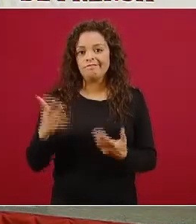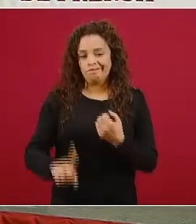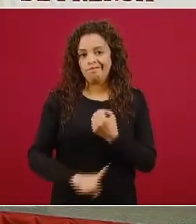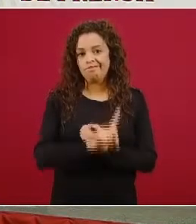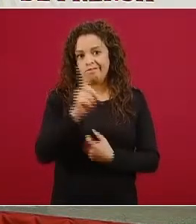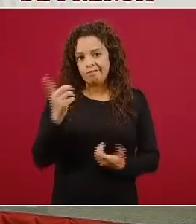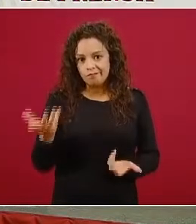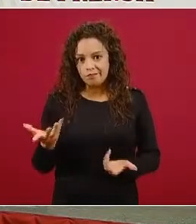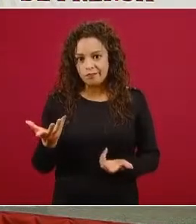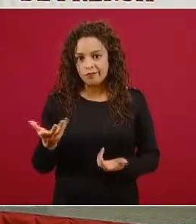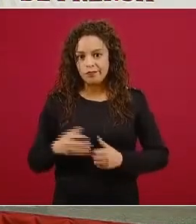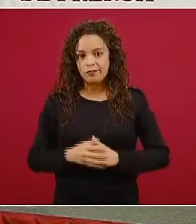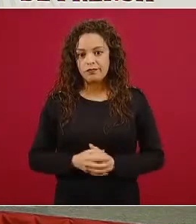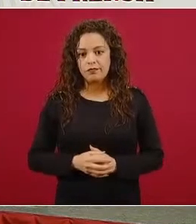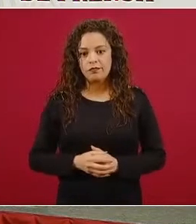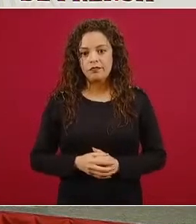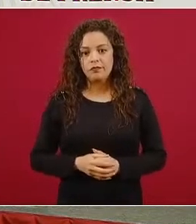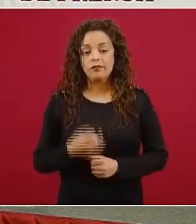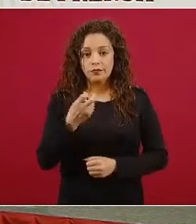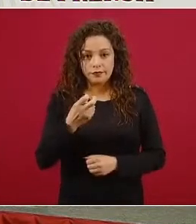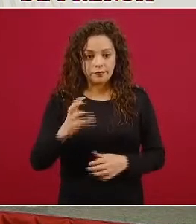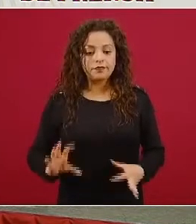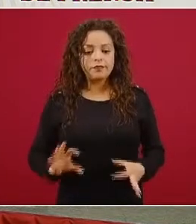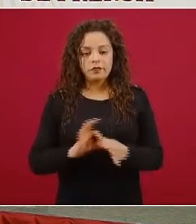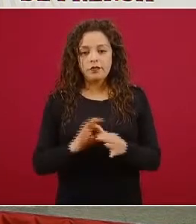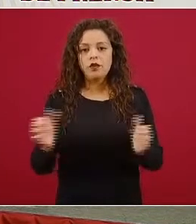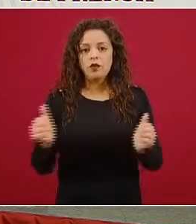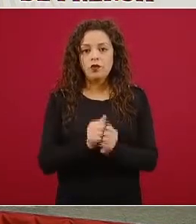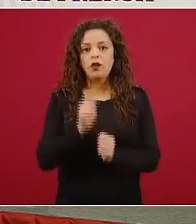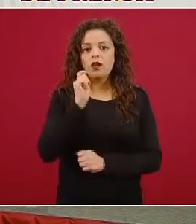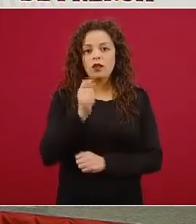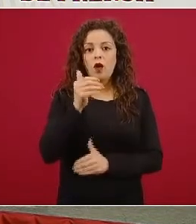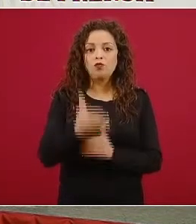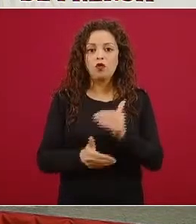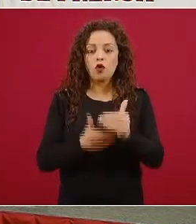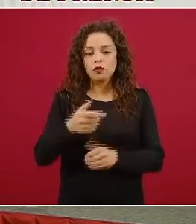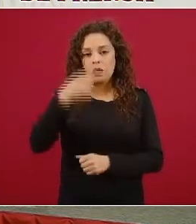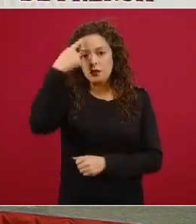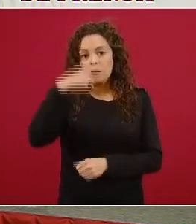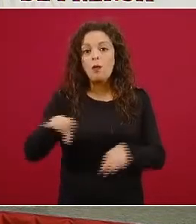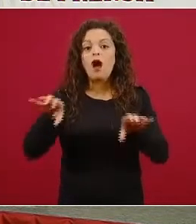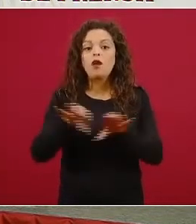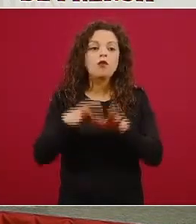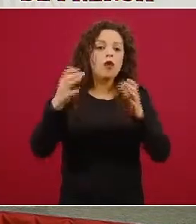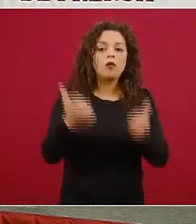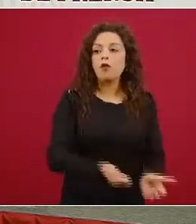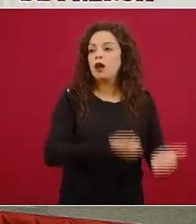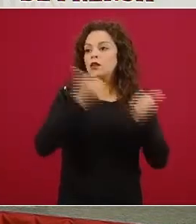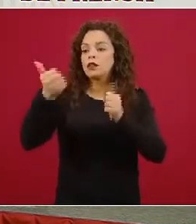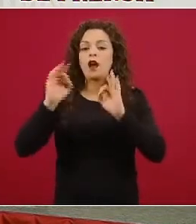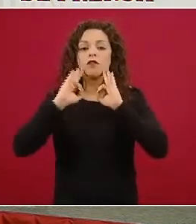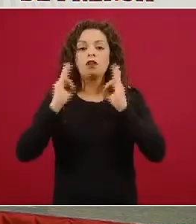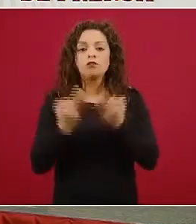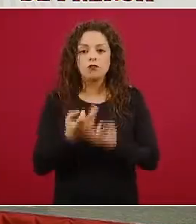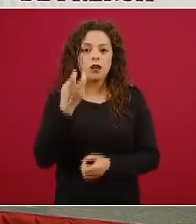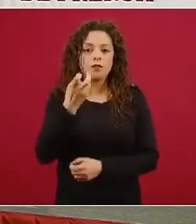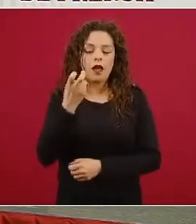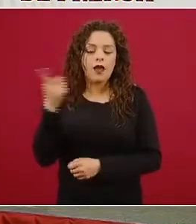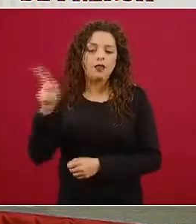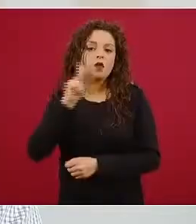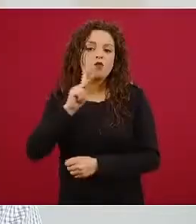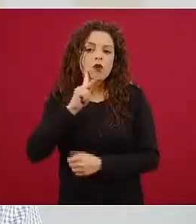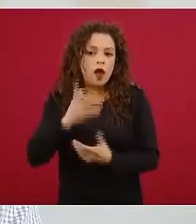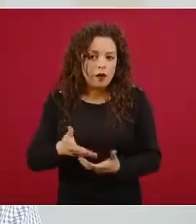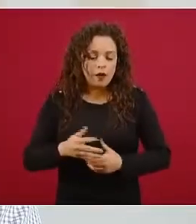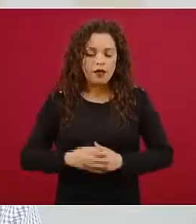está también directamente ligada a los procesos del envío de la muestra. O que en su momento también